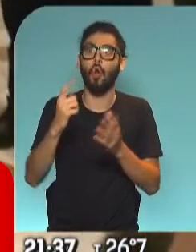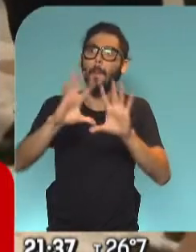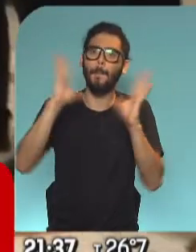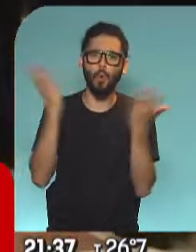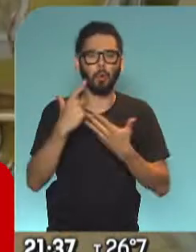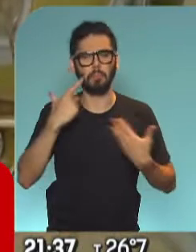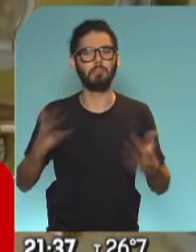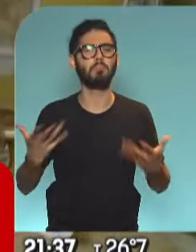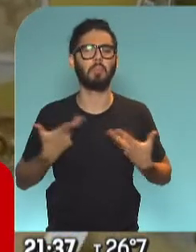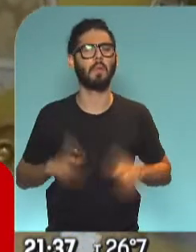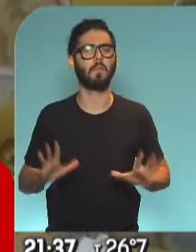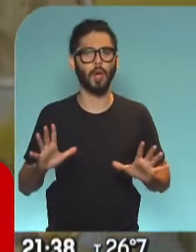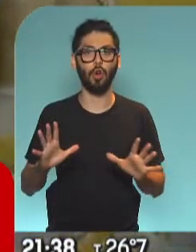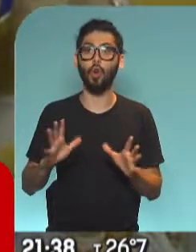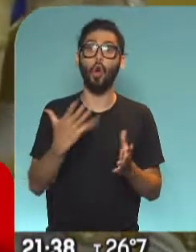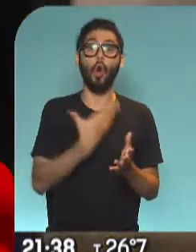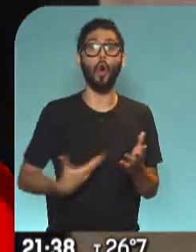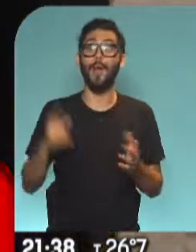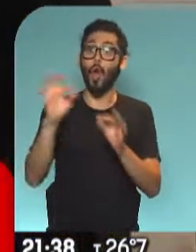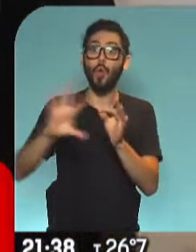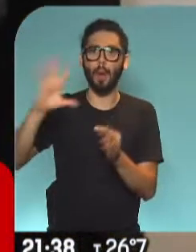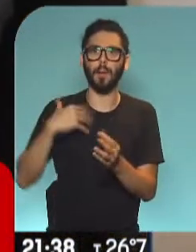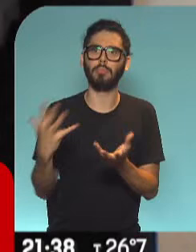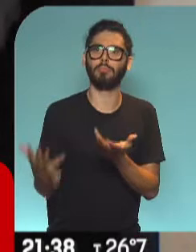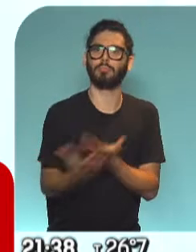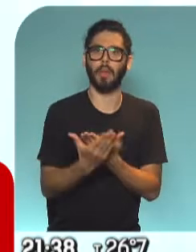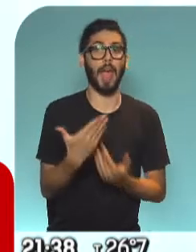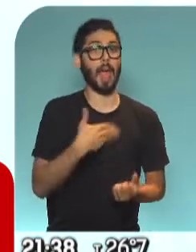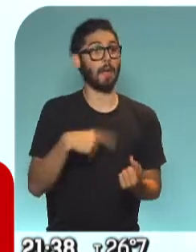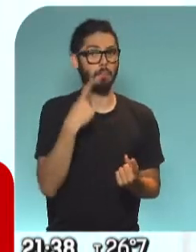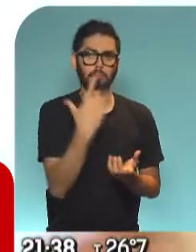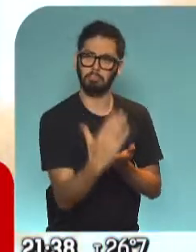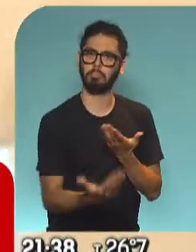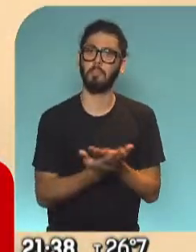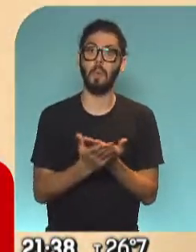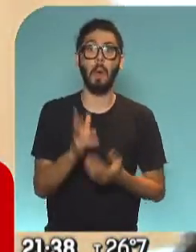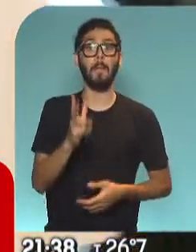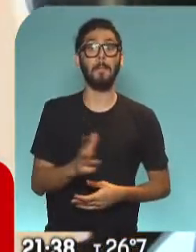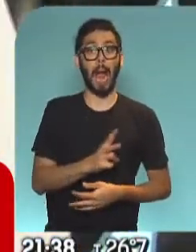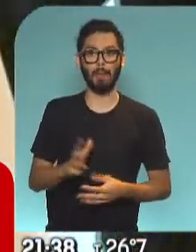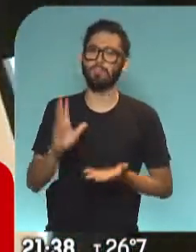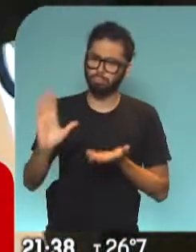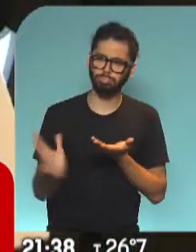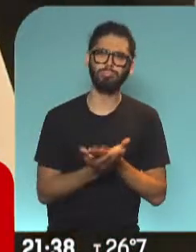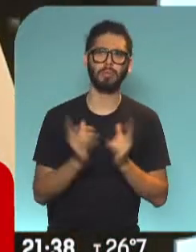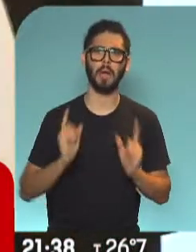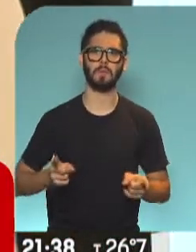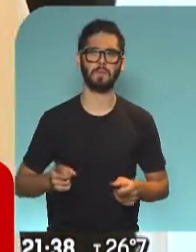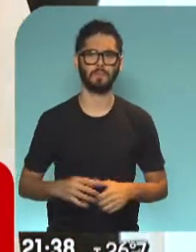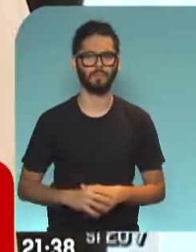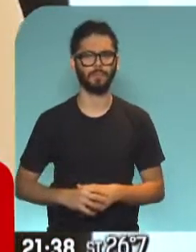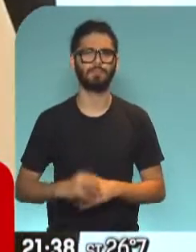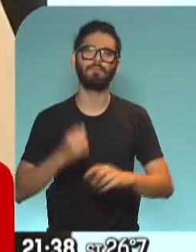mundo y se consiguió el respaldo de gobiernos europeos, el FMI y el propio Papa Francisco. Se buscaba